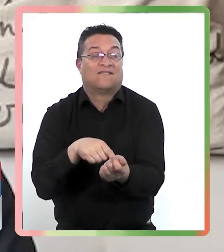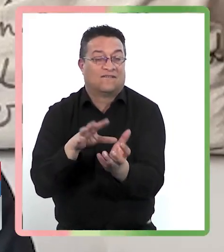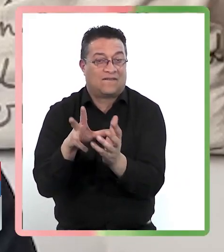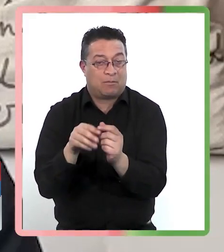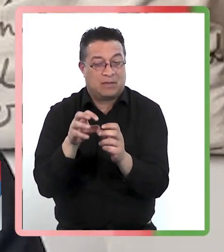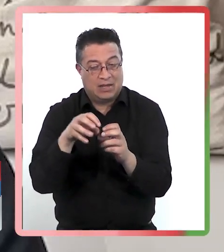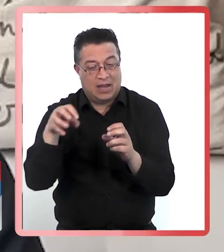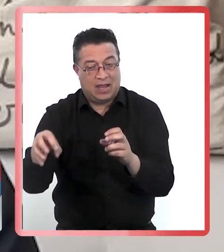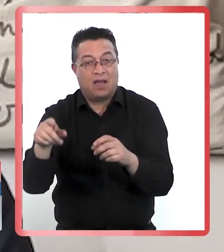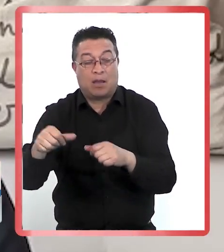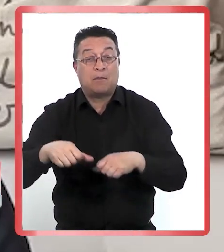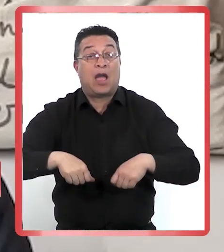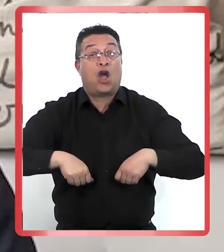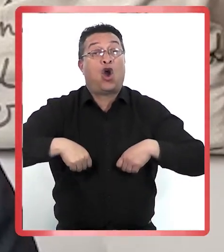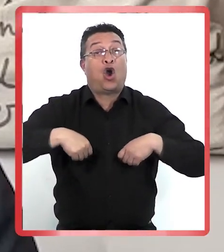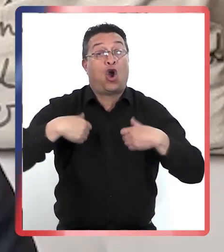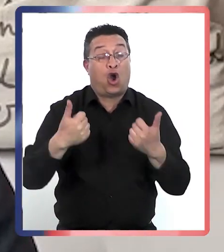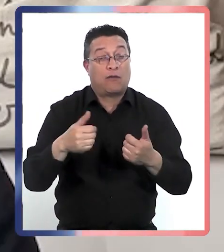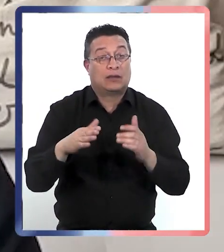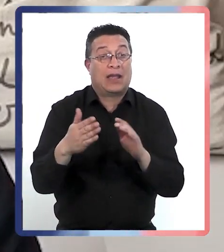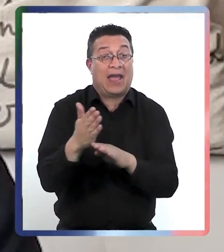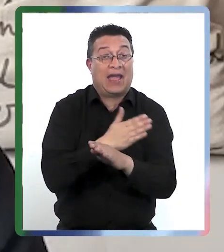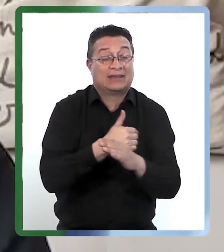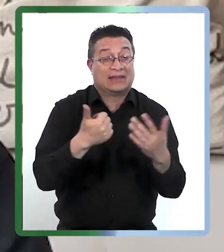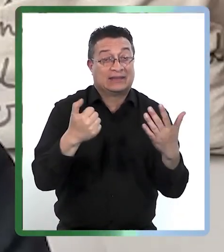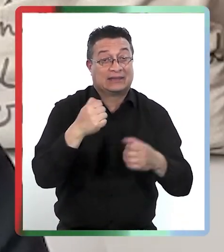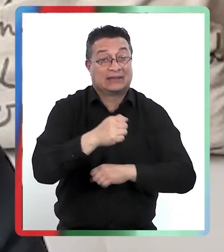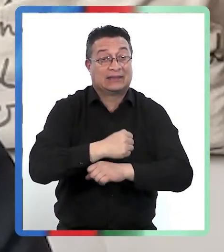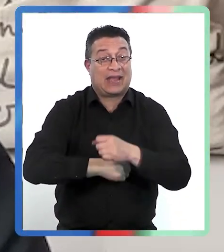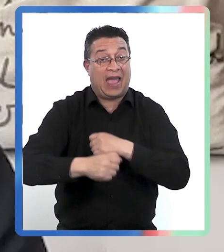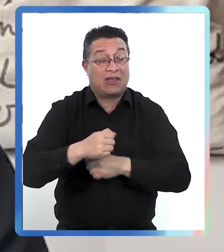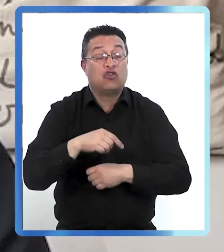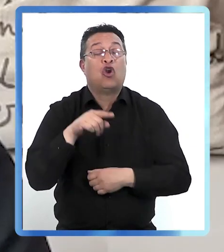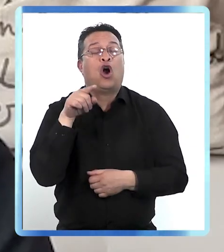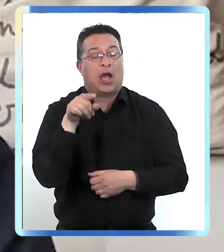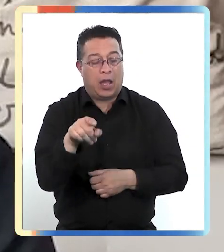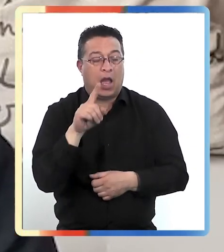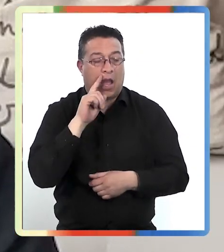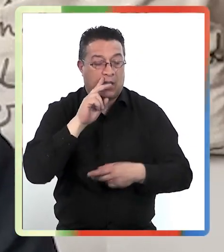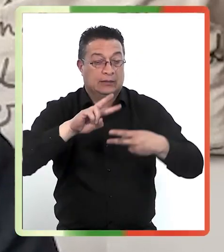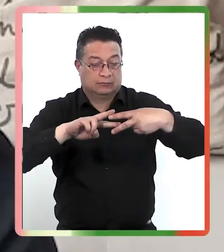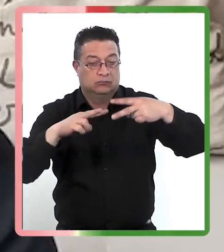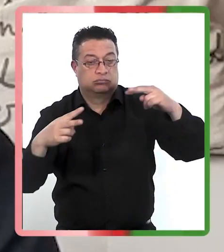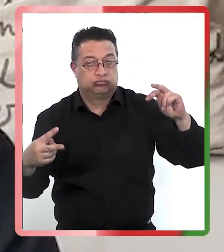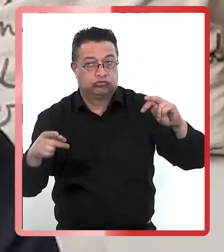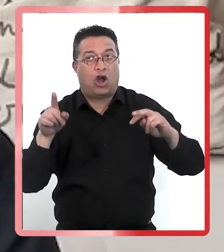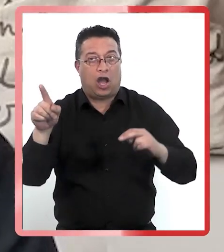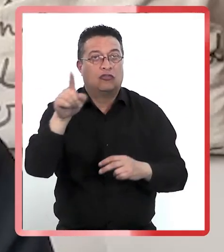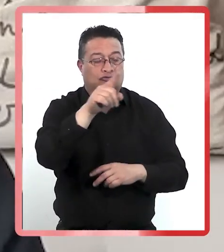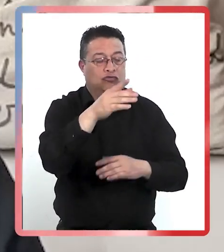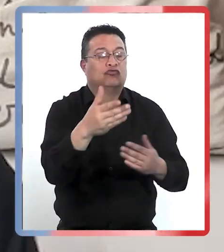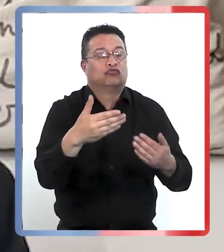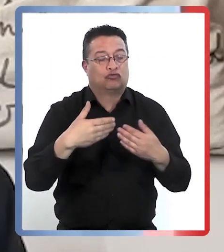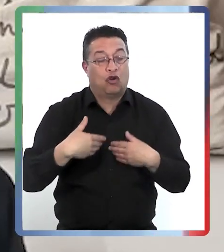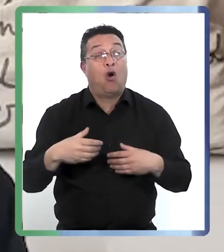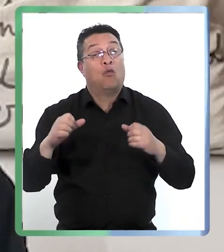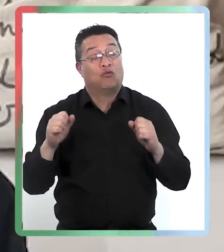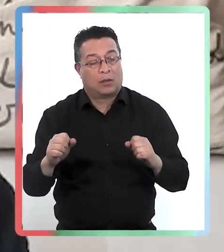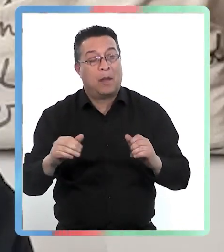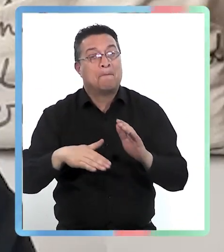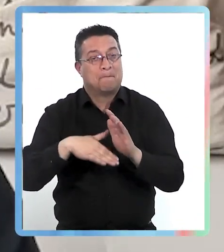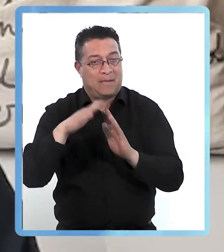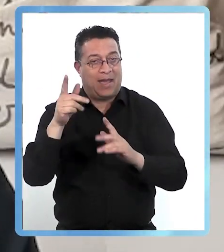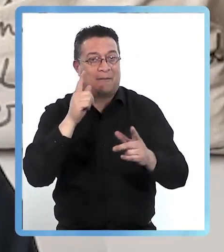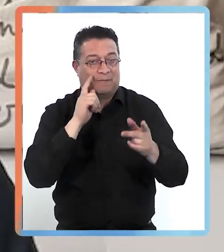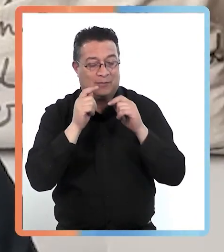variante familiar, usualmente en pacientes más jóvenes, de antes de los 60 años, que sí tiene un componente genético más potente.